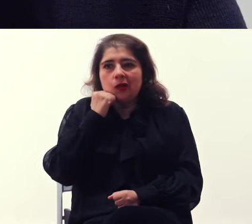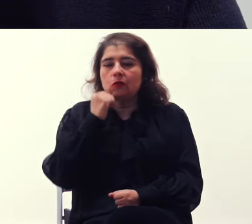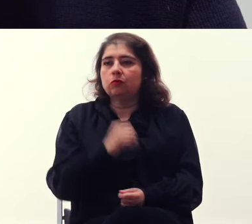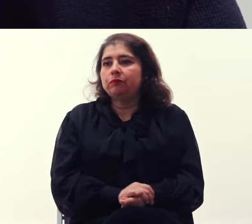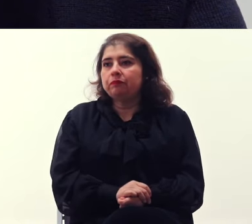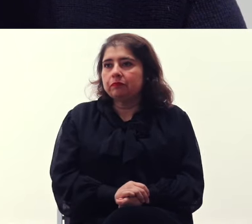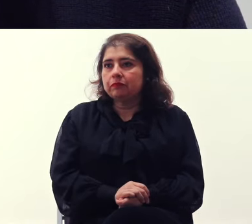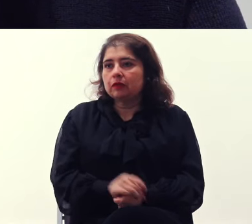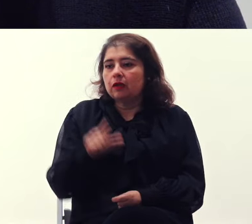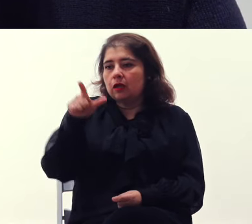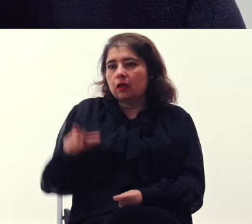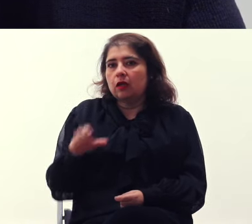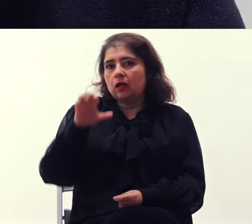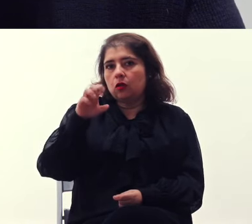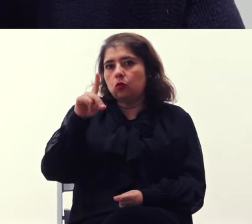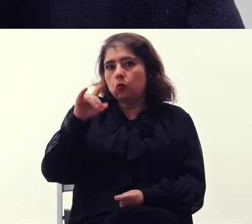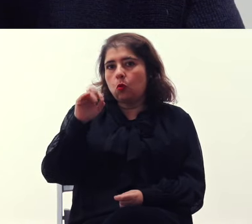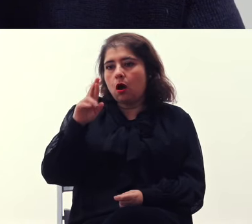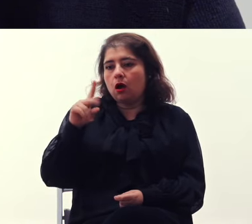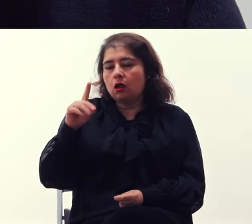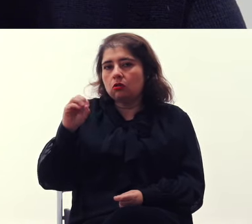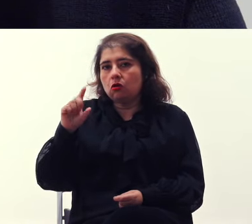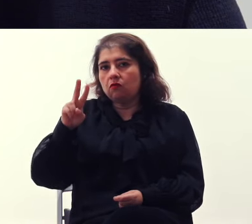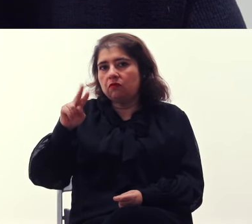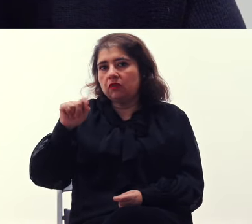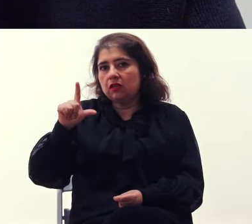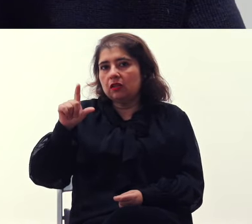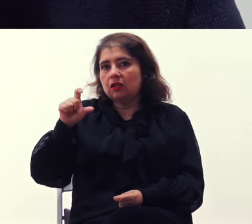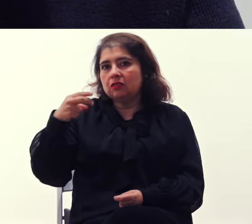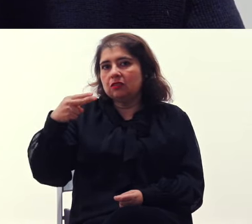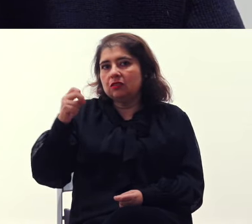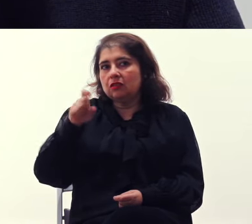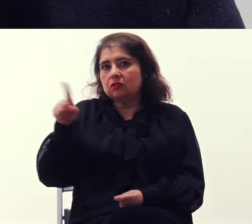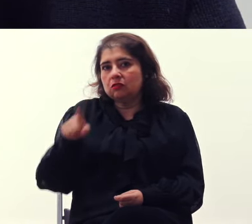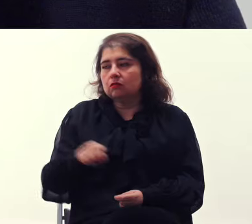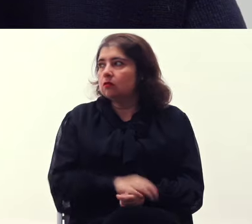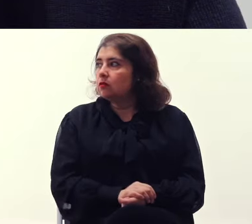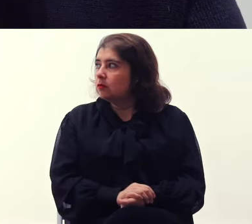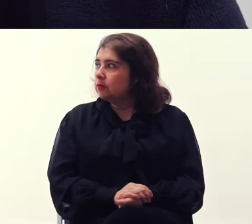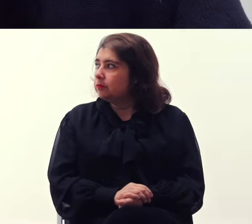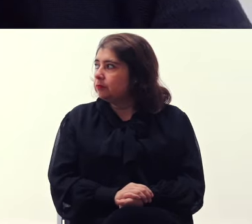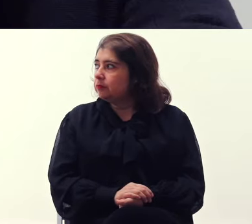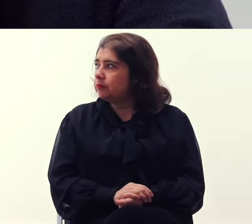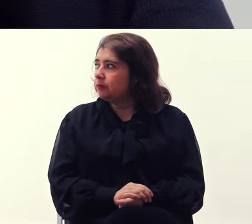tengo muchísimo cariño, como es Eduardo Vilches.